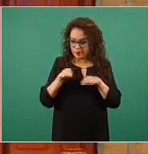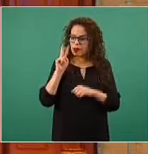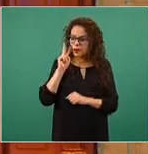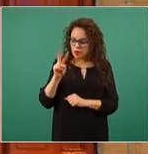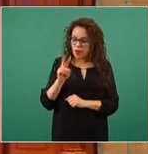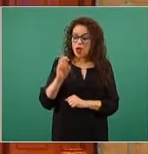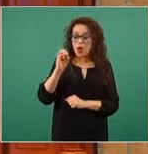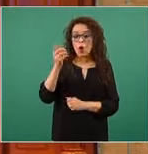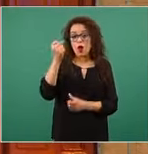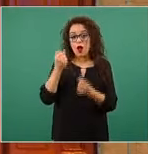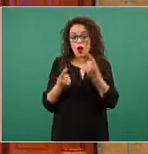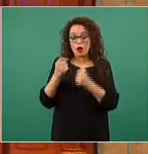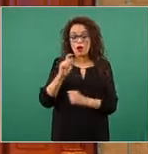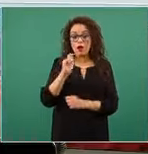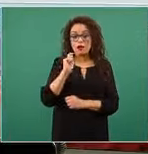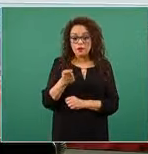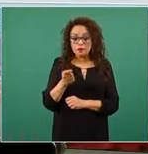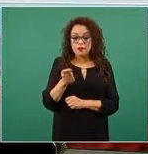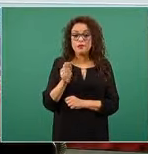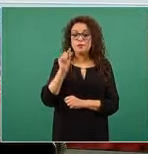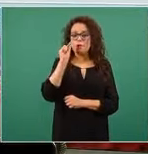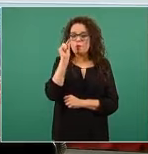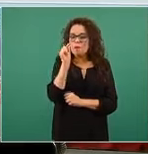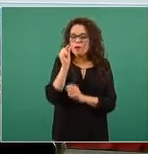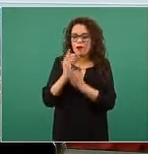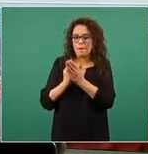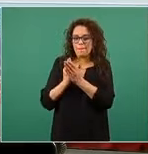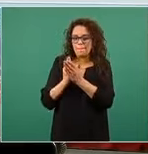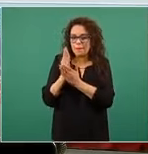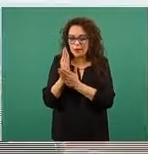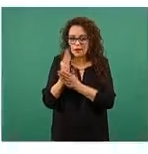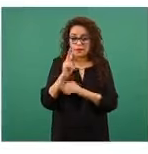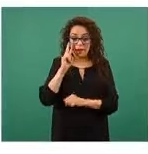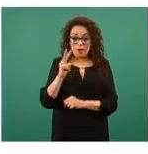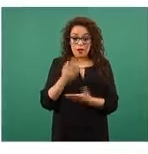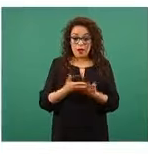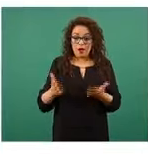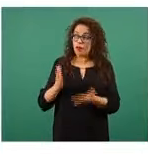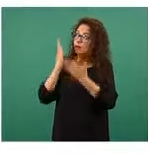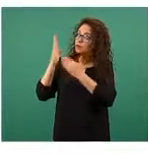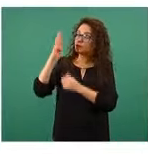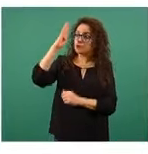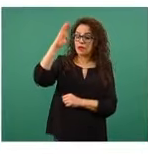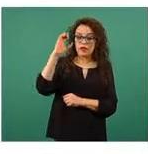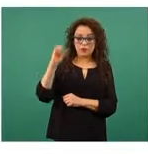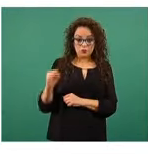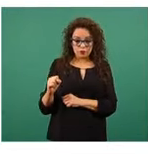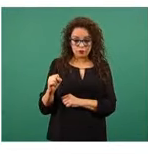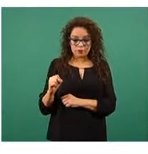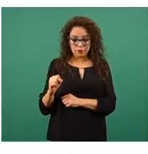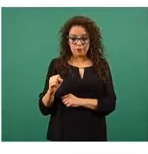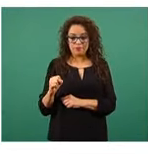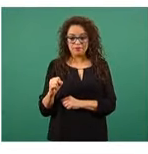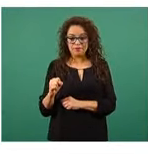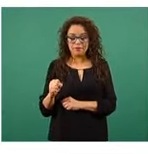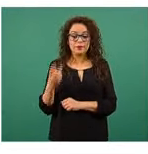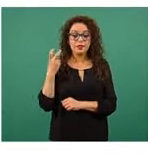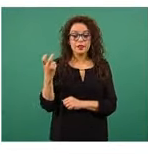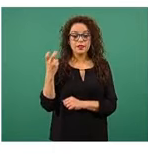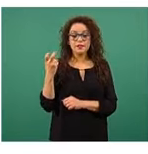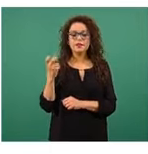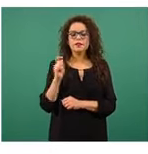o inclusive ya algún ascenso. Aquí tenemos a Baja California Sur, la habíamos estado también revisando. Veamos que básicamente